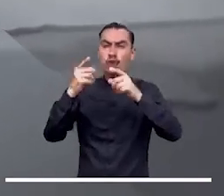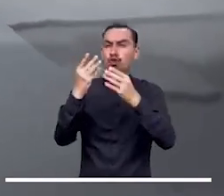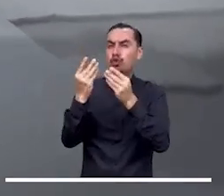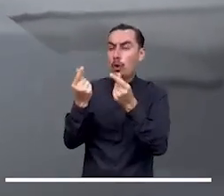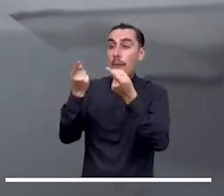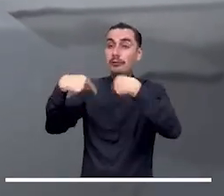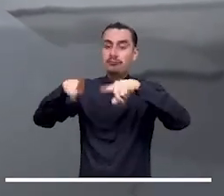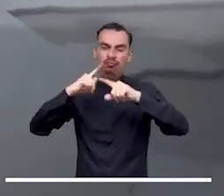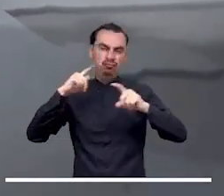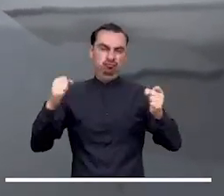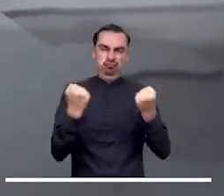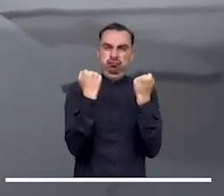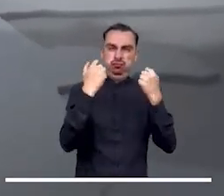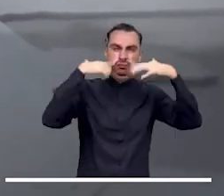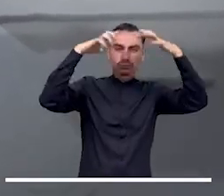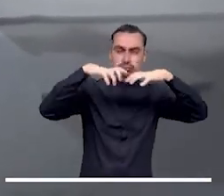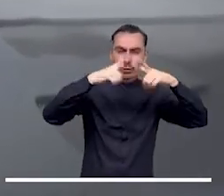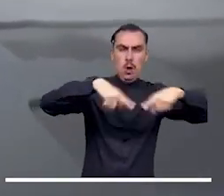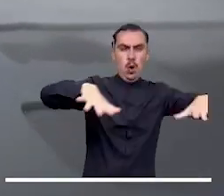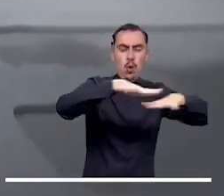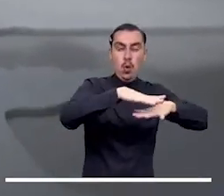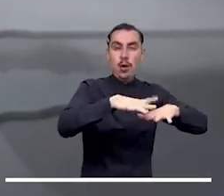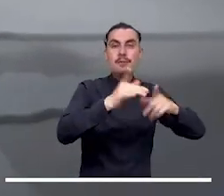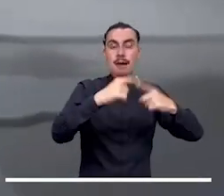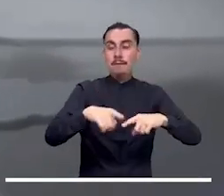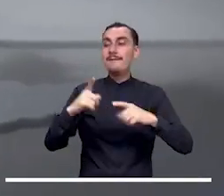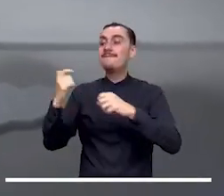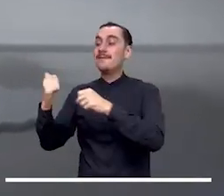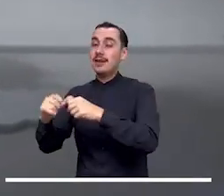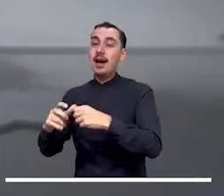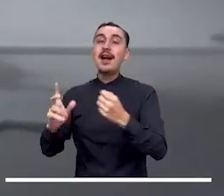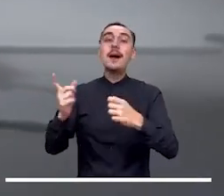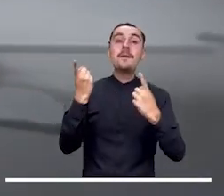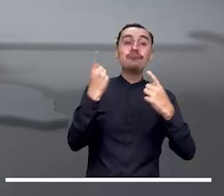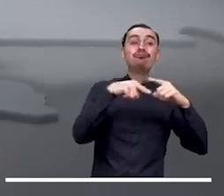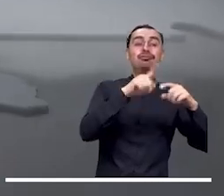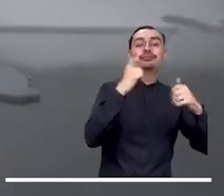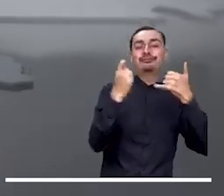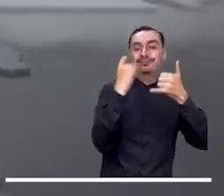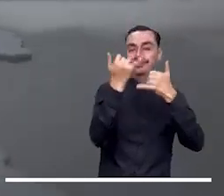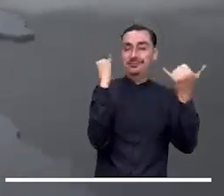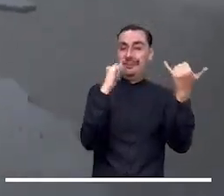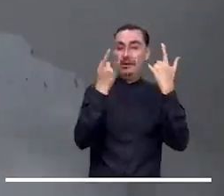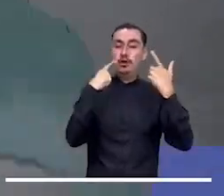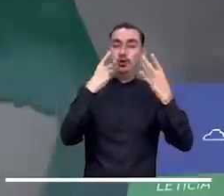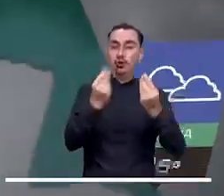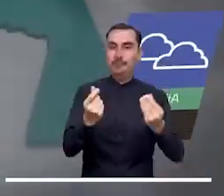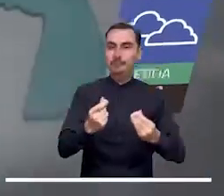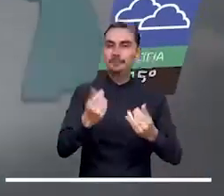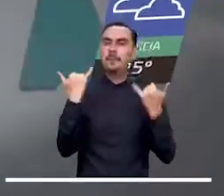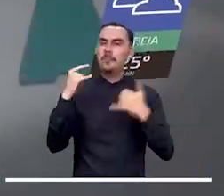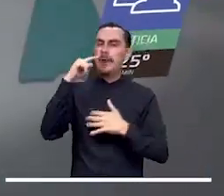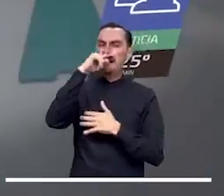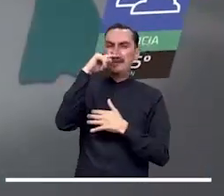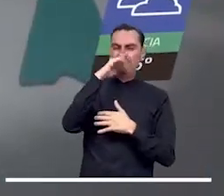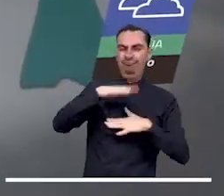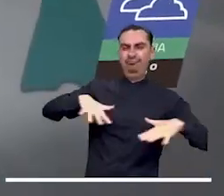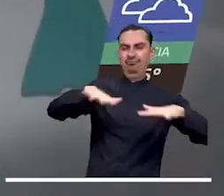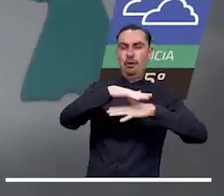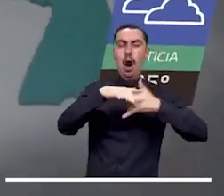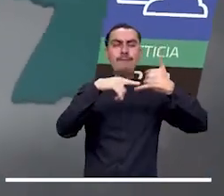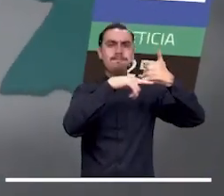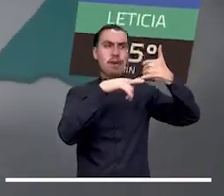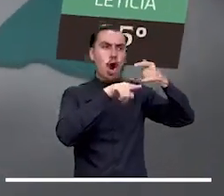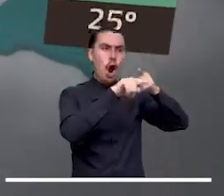acompañada por una abundante nubosidad que desencadenará algunos chubascos en Casanare y Arauca. A pesar del predominio del tiempo seco